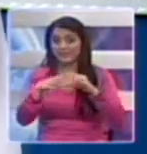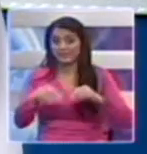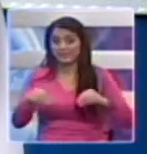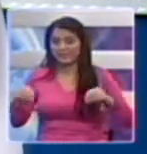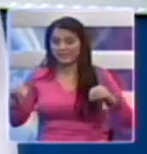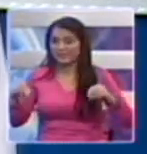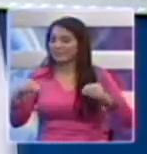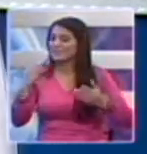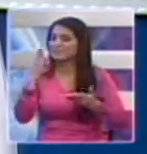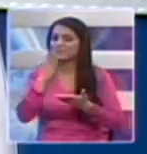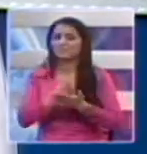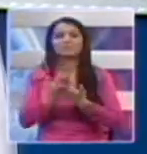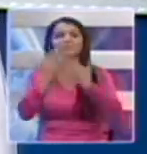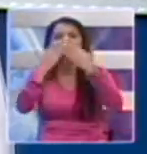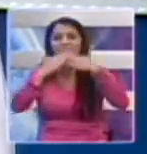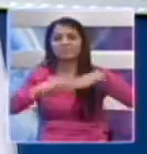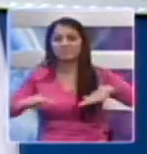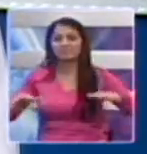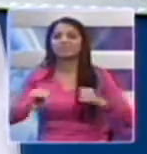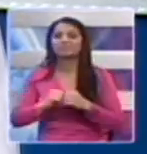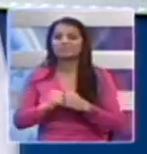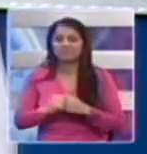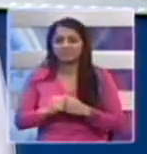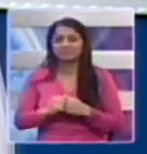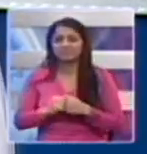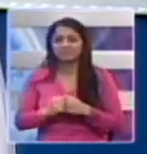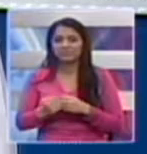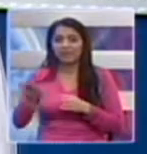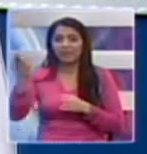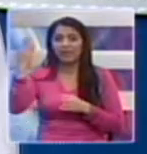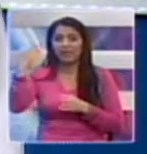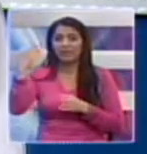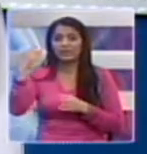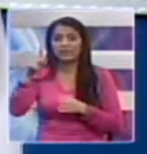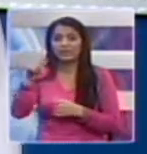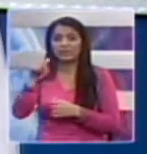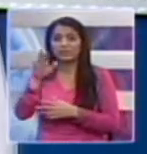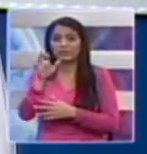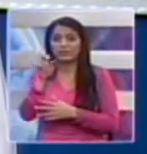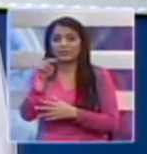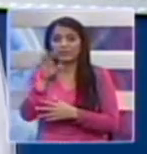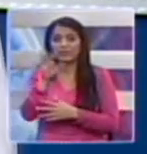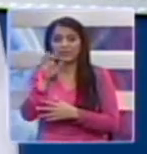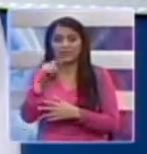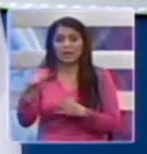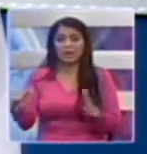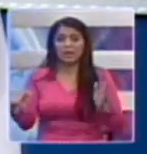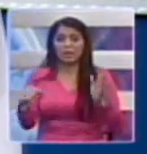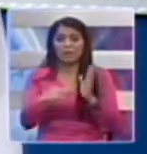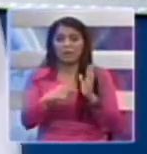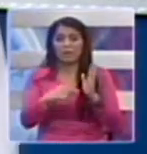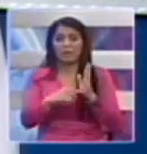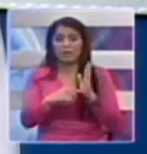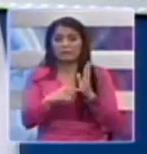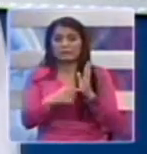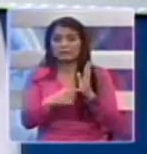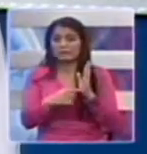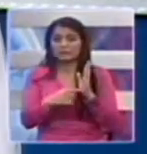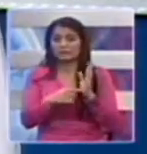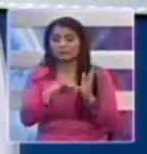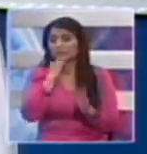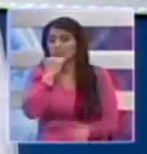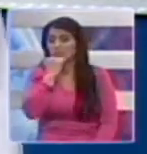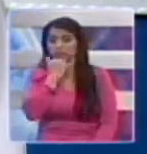una aclaratoria de la patente municipal, que era un impuesto ilegal que estaban manejando ciertos